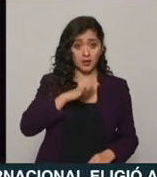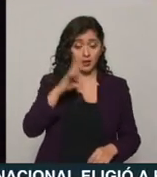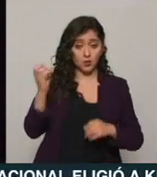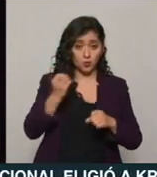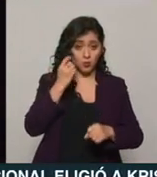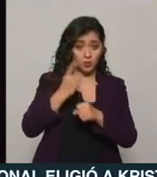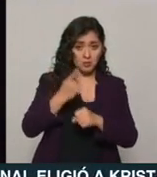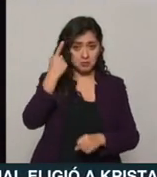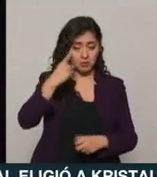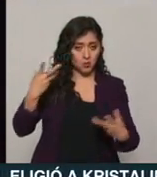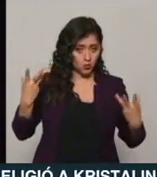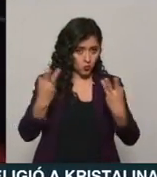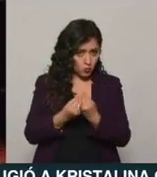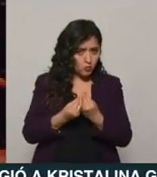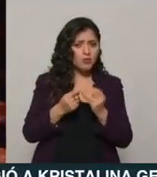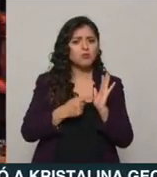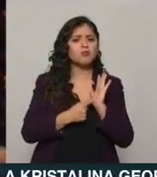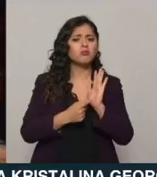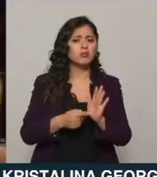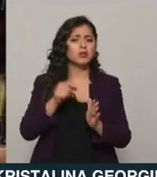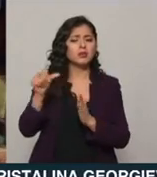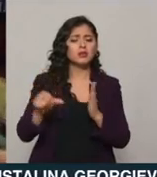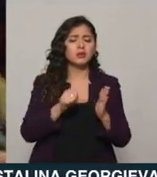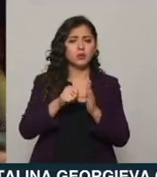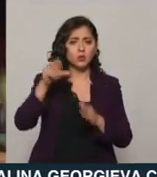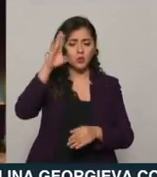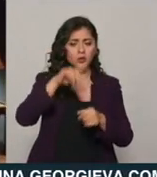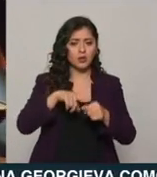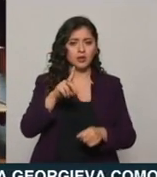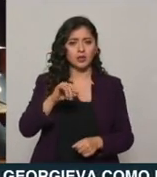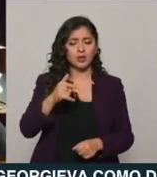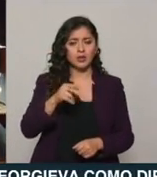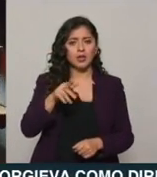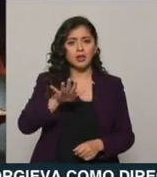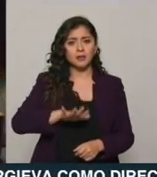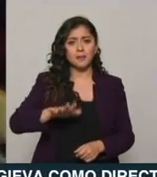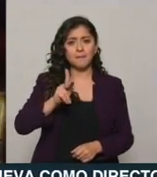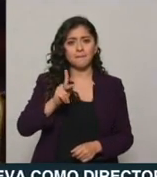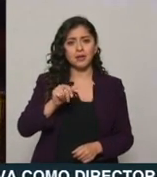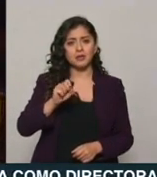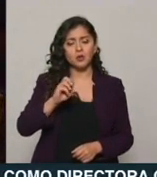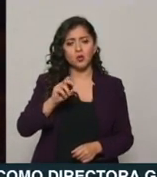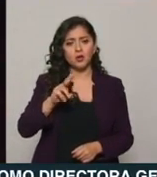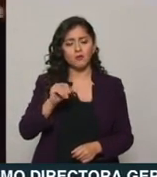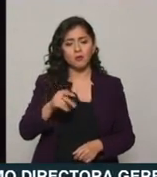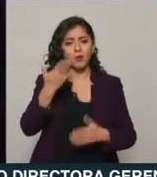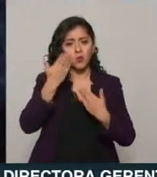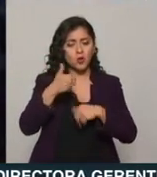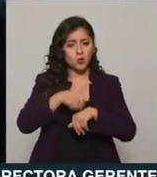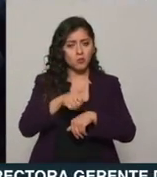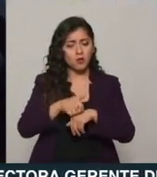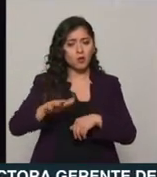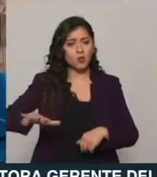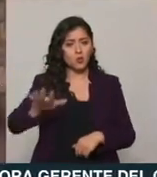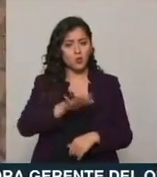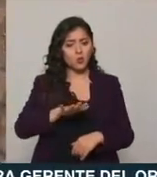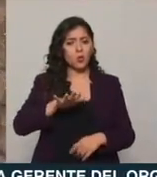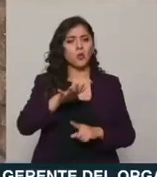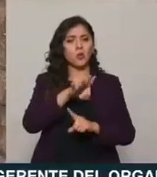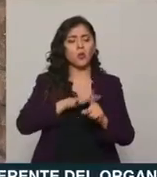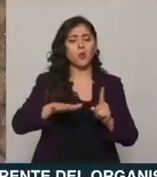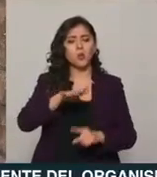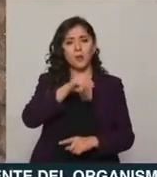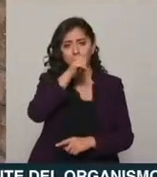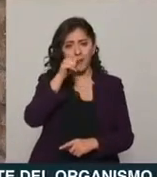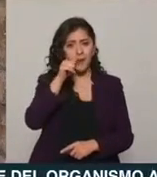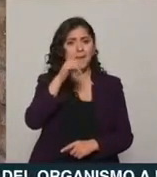para disfrutar. Les compartimos la dirección del Centro de Cultura Digital, Avenida Paseo de la Reforma, sin número, Colonia Juárez. Redes sociales, Ari, ¿en